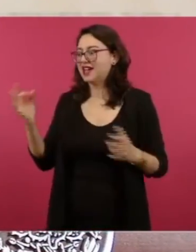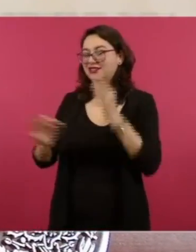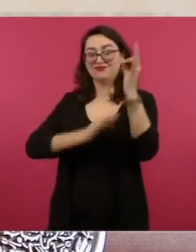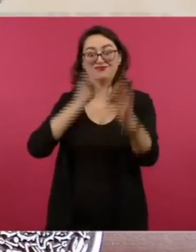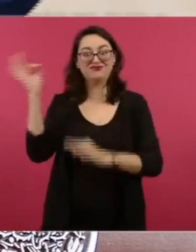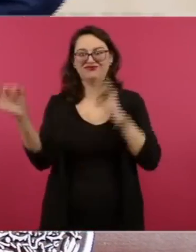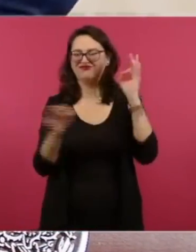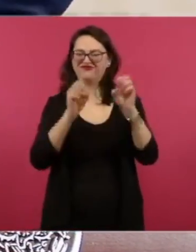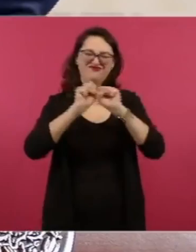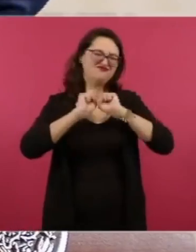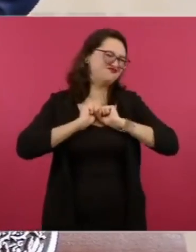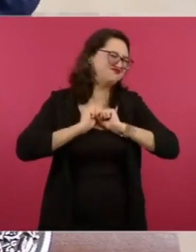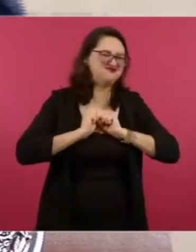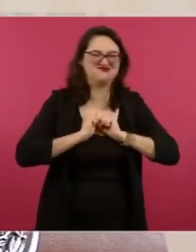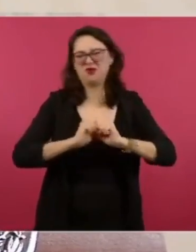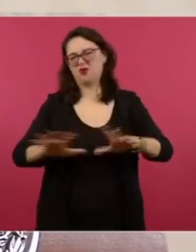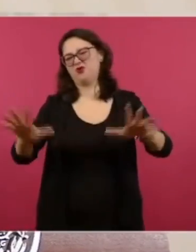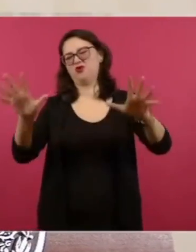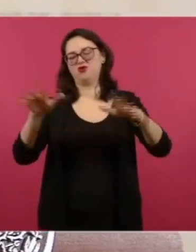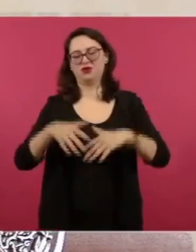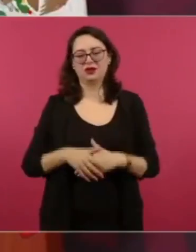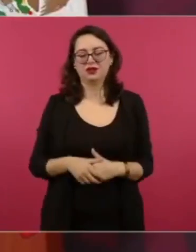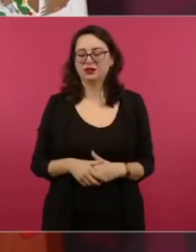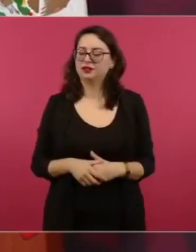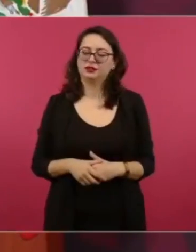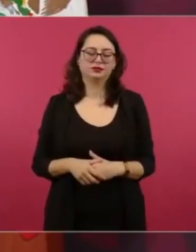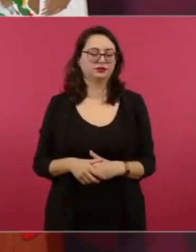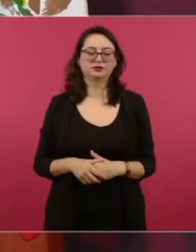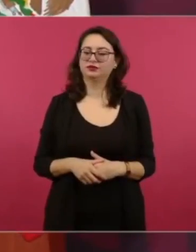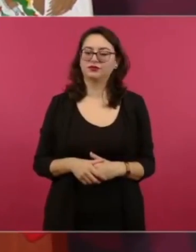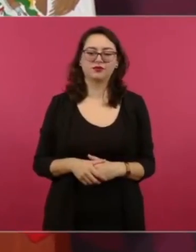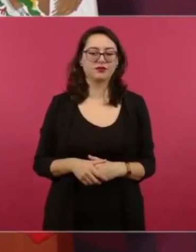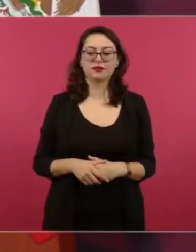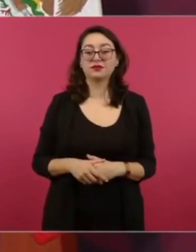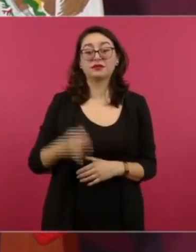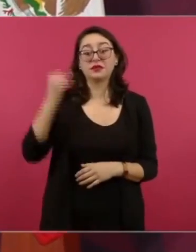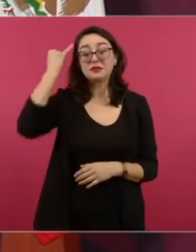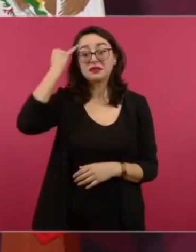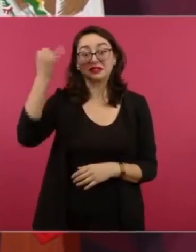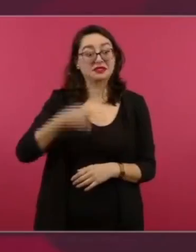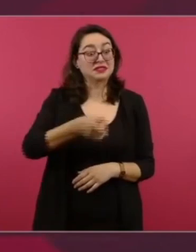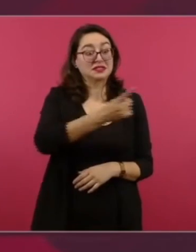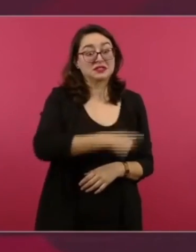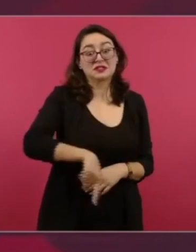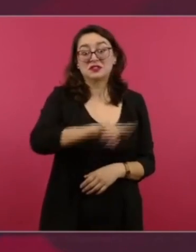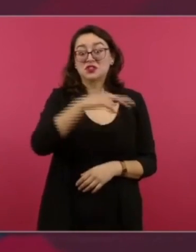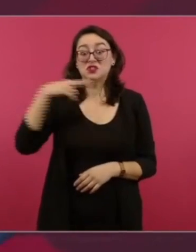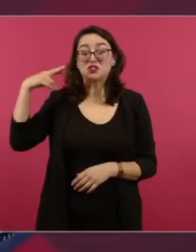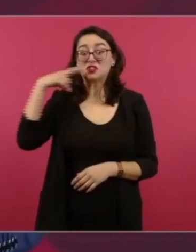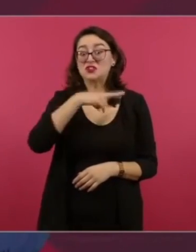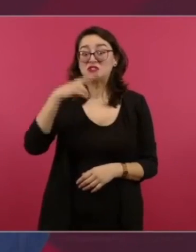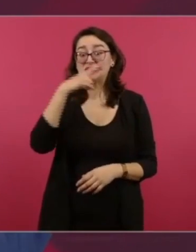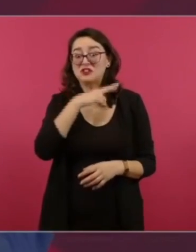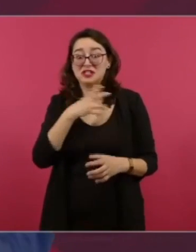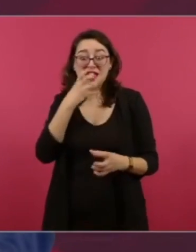Noticia. Saludos, Lucina. Frevoso. Mundial, o sea, y sobre todo aquí, ¿no? Imagínense los gritos. Y los